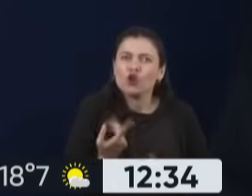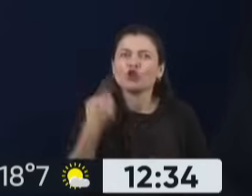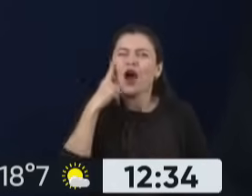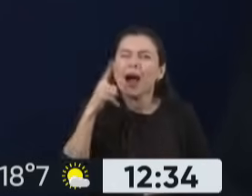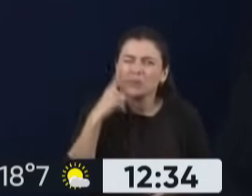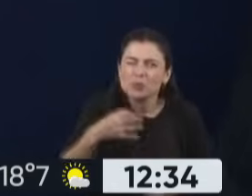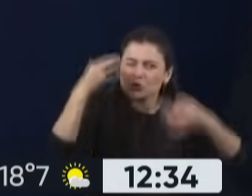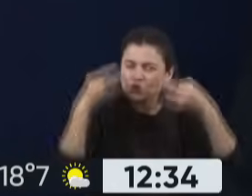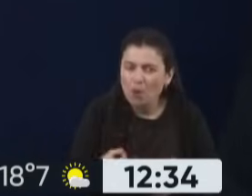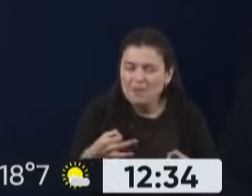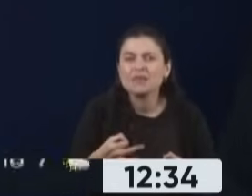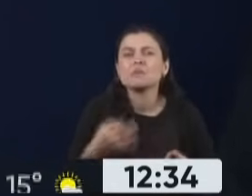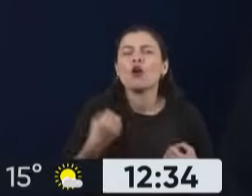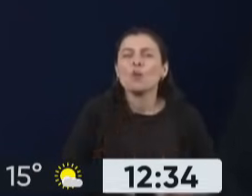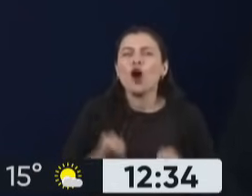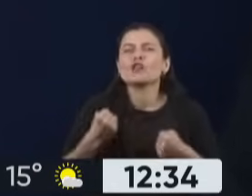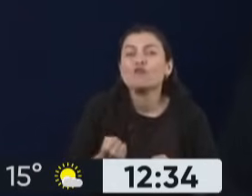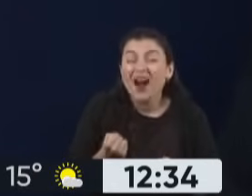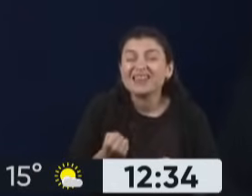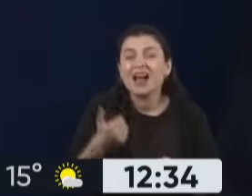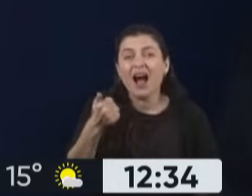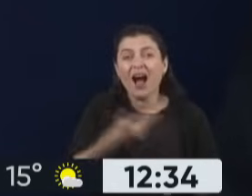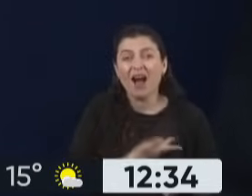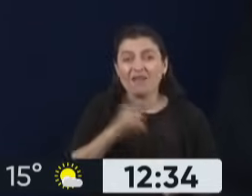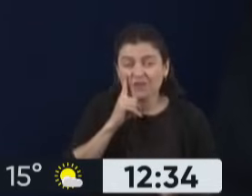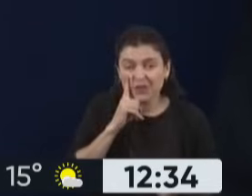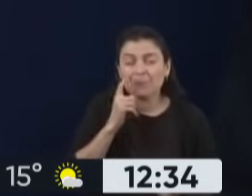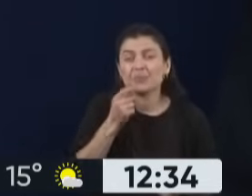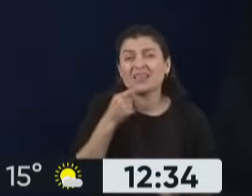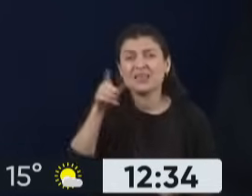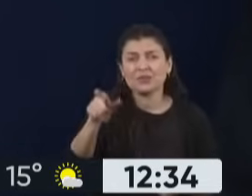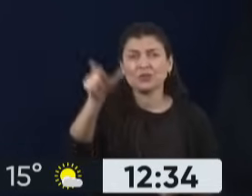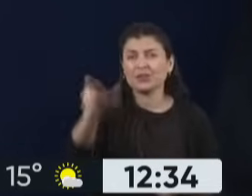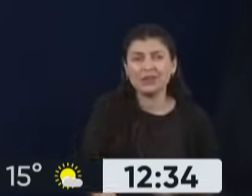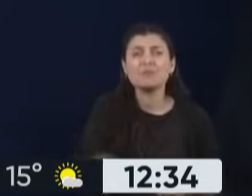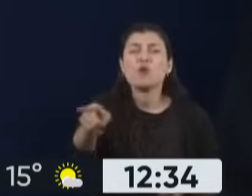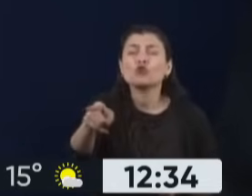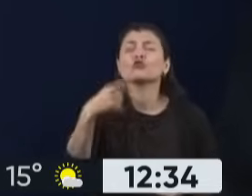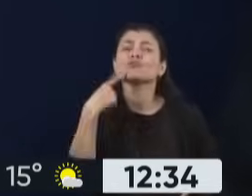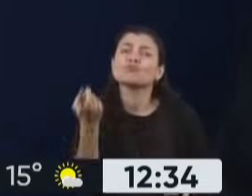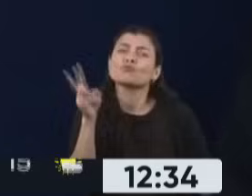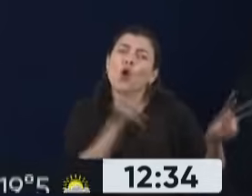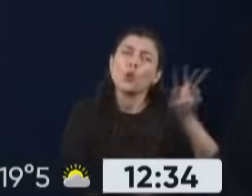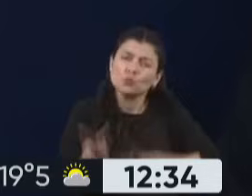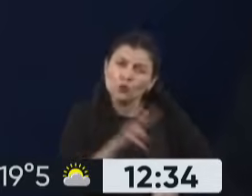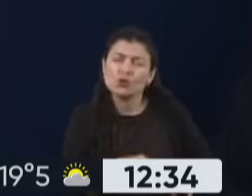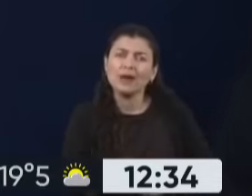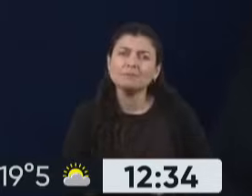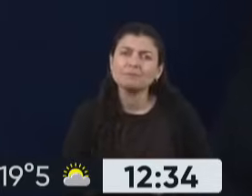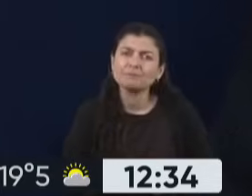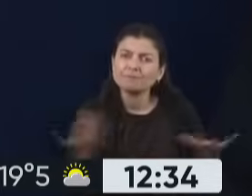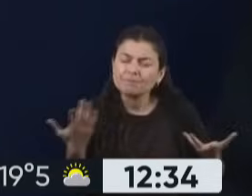tiene, digamos, mayor fuerza en Gafi, y porque estás justamente, digamos, logrando que alguien que estaba